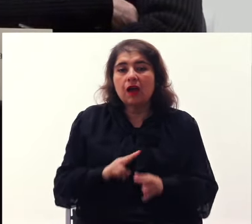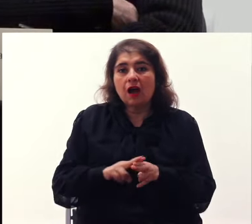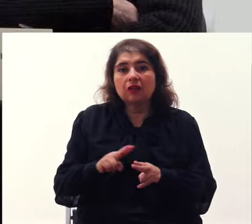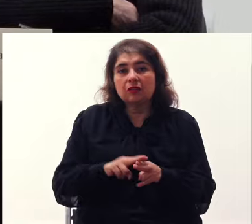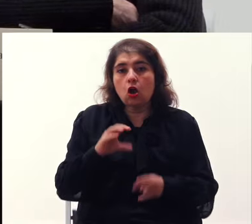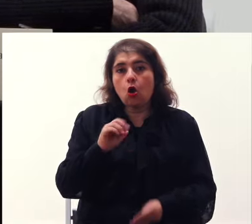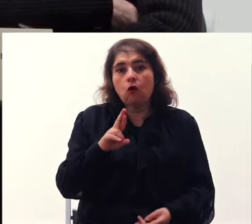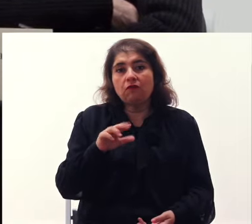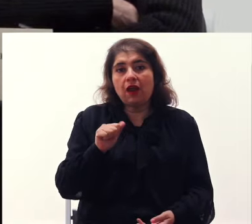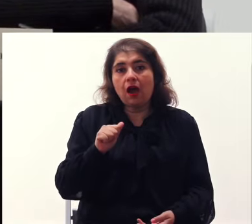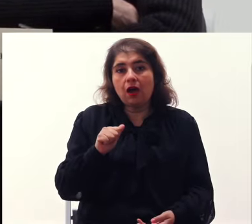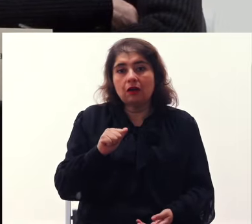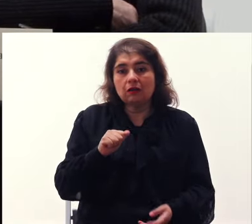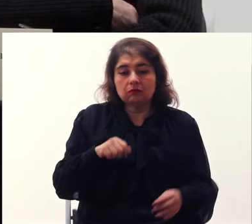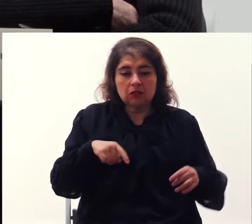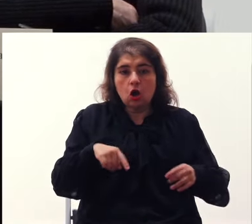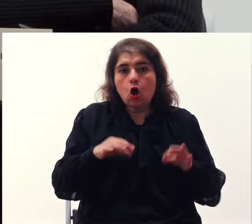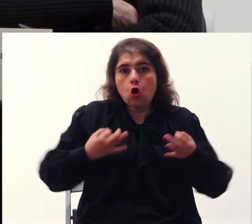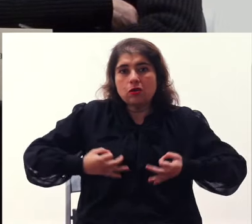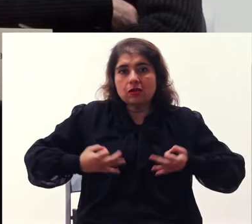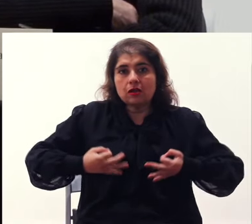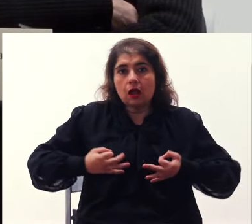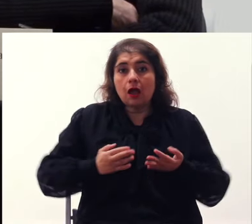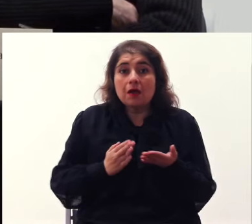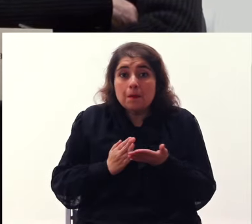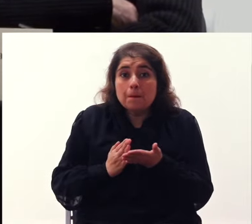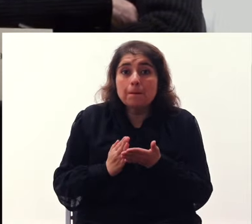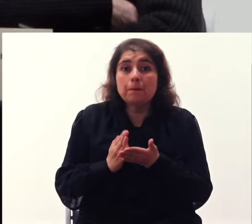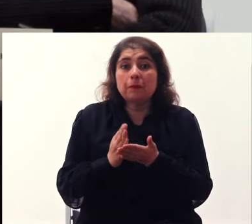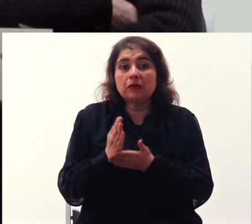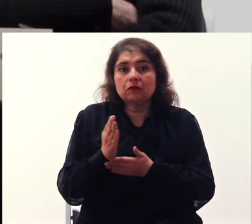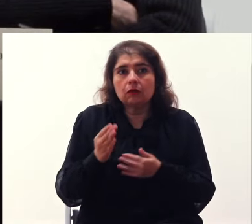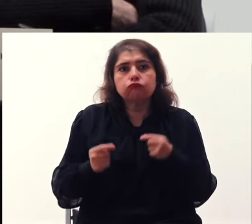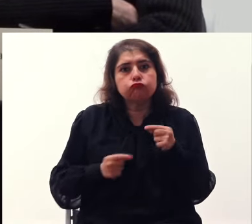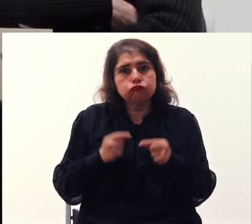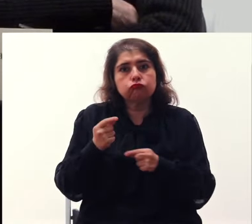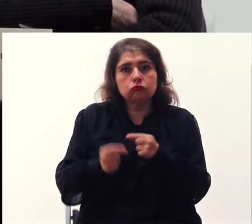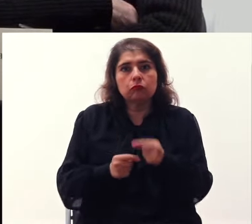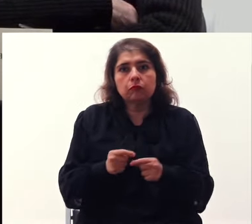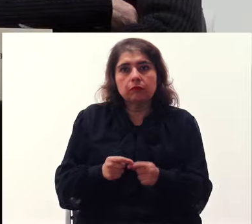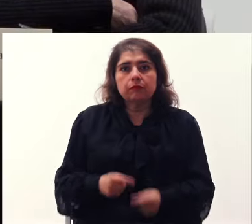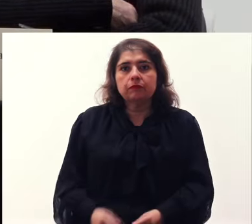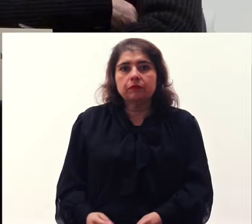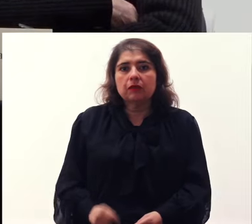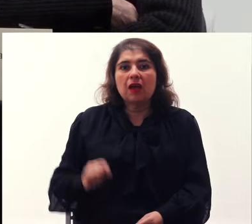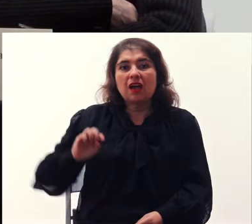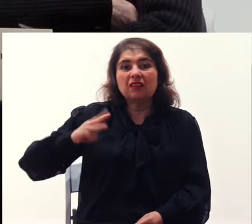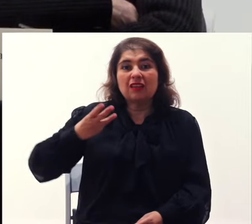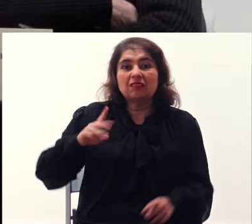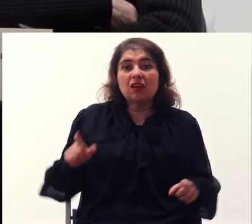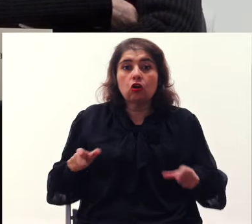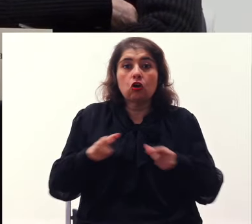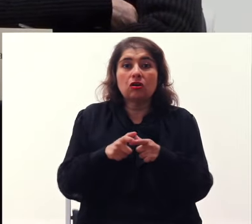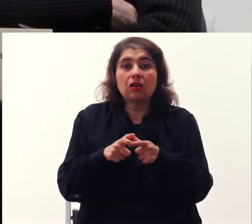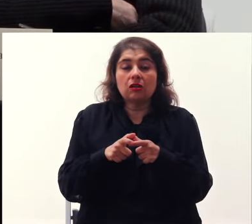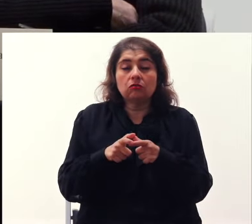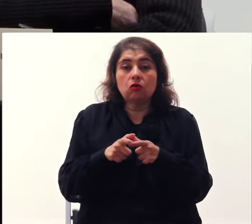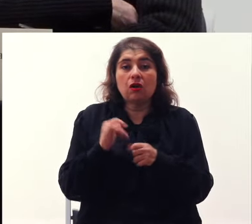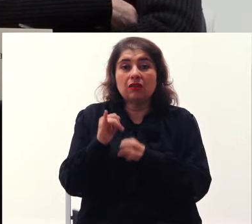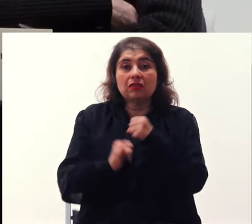esta idea de la obra gráfica original, que recién comienza entonces a plantearse, como les decía, en el